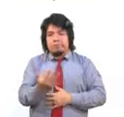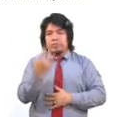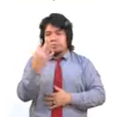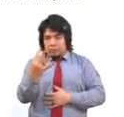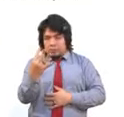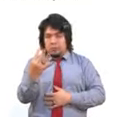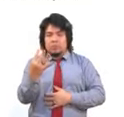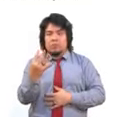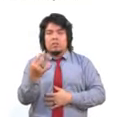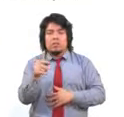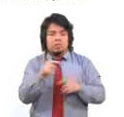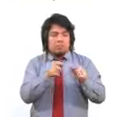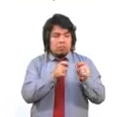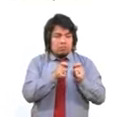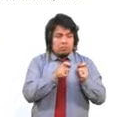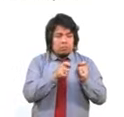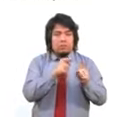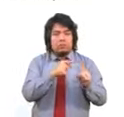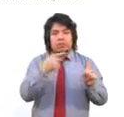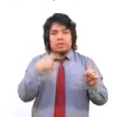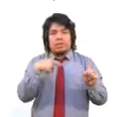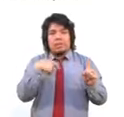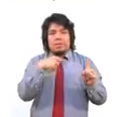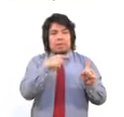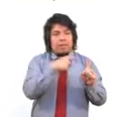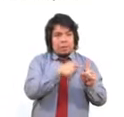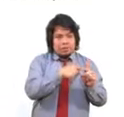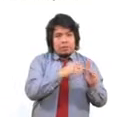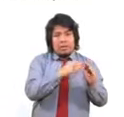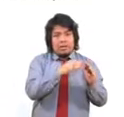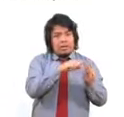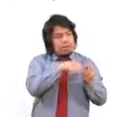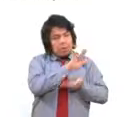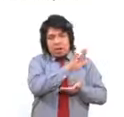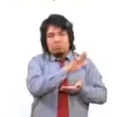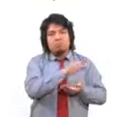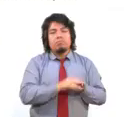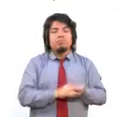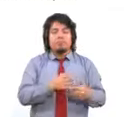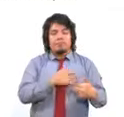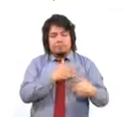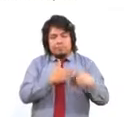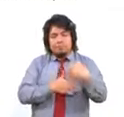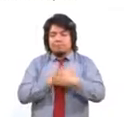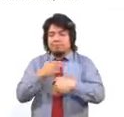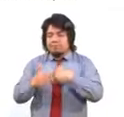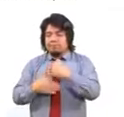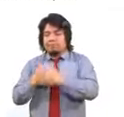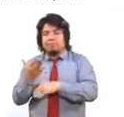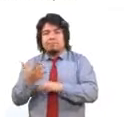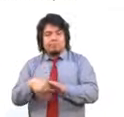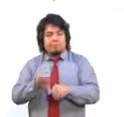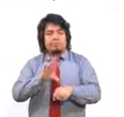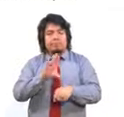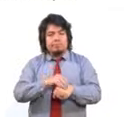medidas en donde el agresor sale de casa. Hemos tramitado a lo largo de la estrategia y nos han